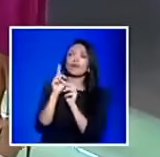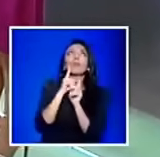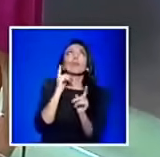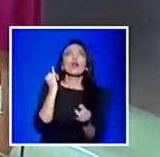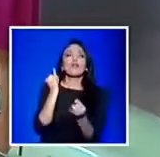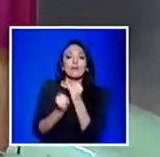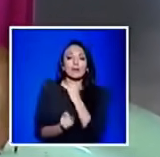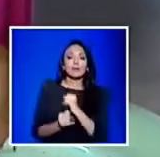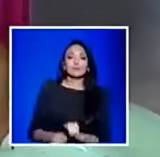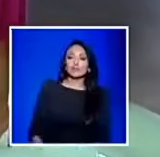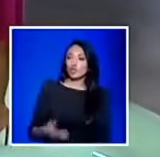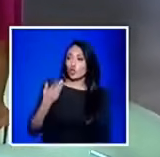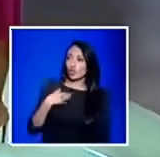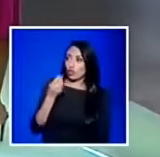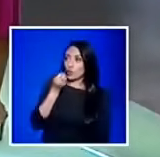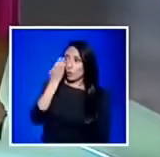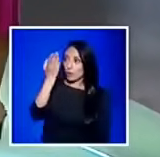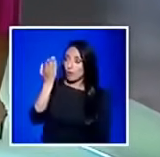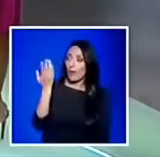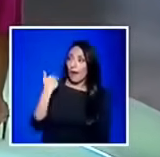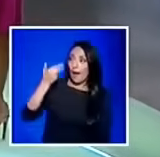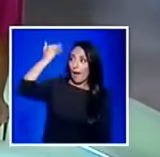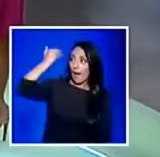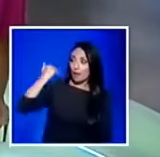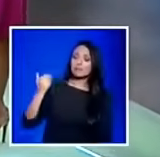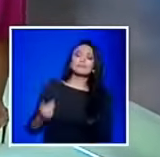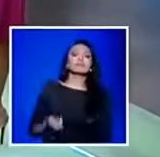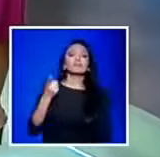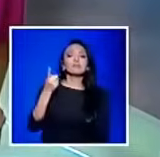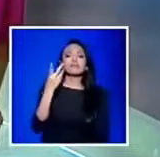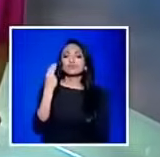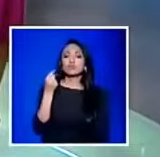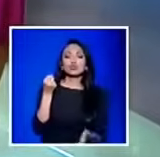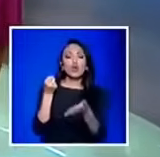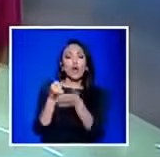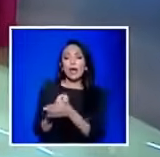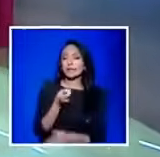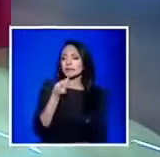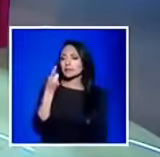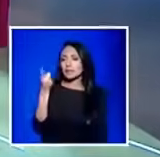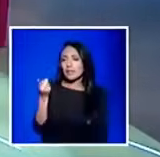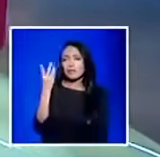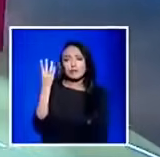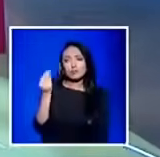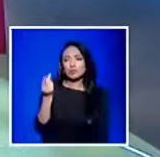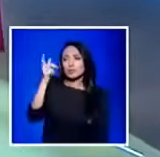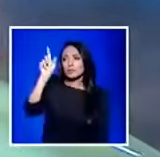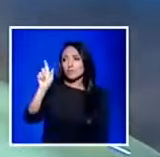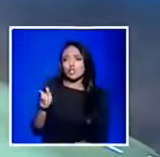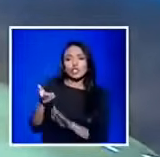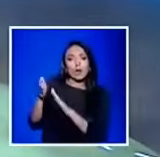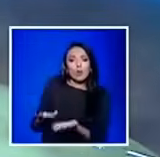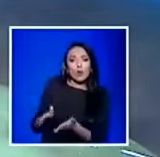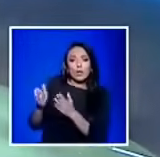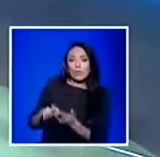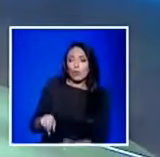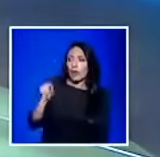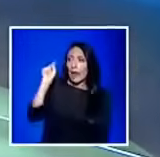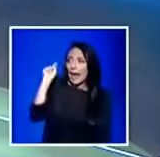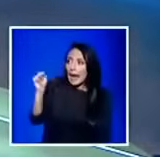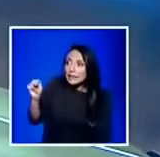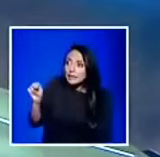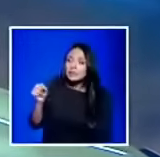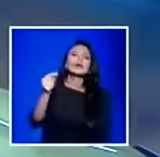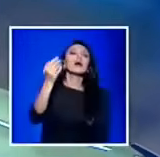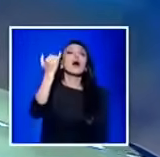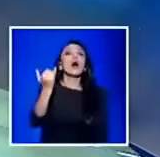esperada. Yo te comentaba, Juan Carlos, porque lamentablemente han existido tantos accidentes de tránsito, sí, tantas personas han tenido que morir en esa vía para que ahora